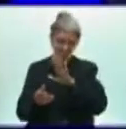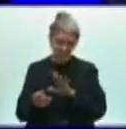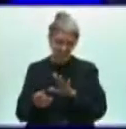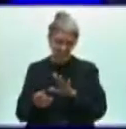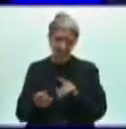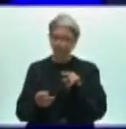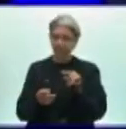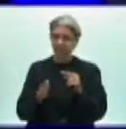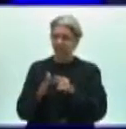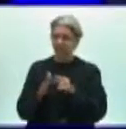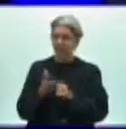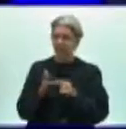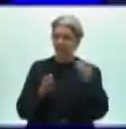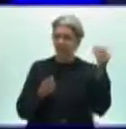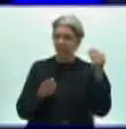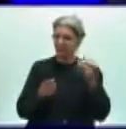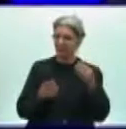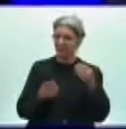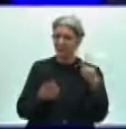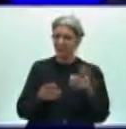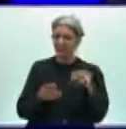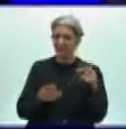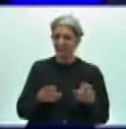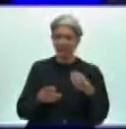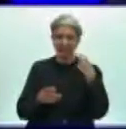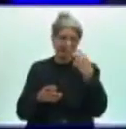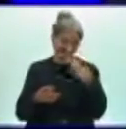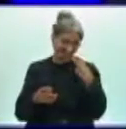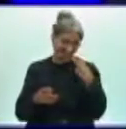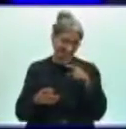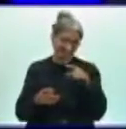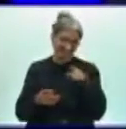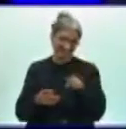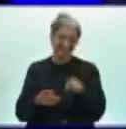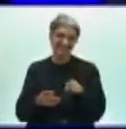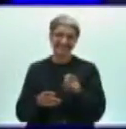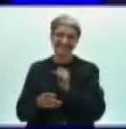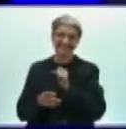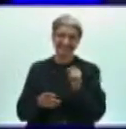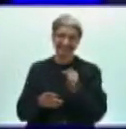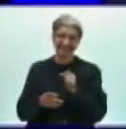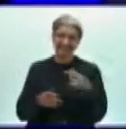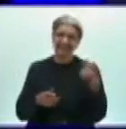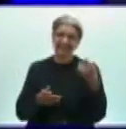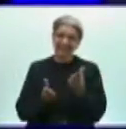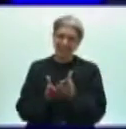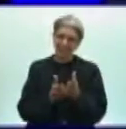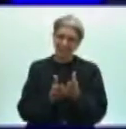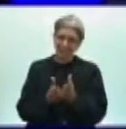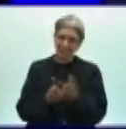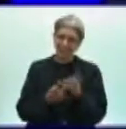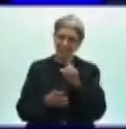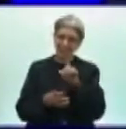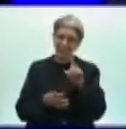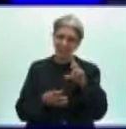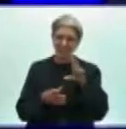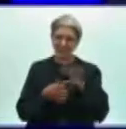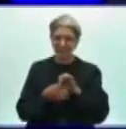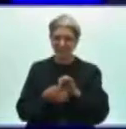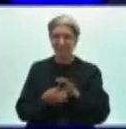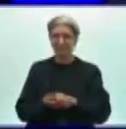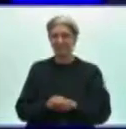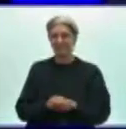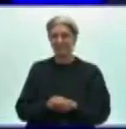y espero hayan también ejercitado el inglés con esta canción, que ustedes también deben estudiarlo en onceno grado. Vamos entonces